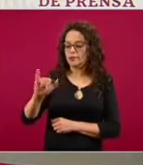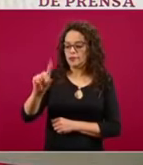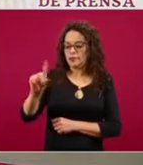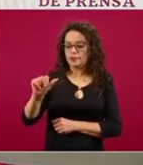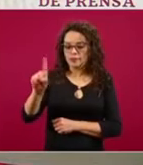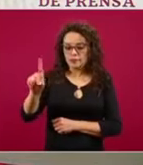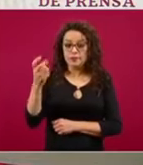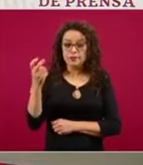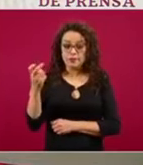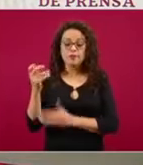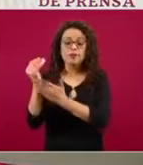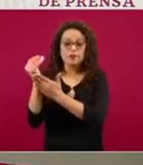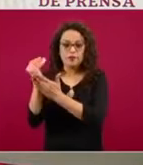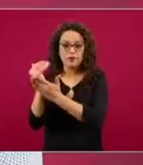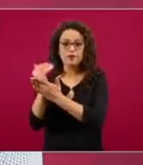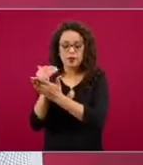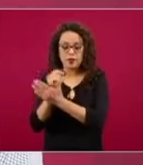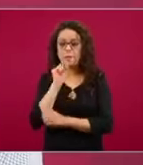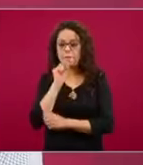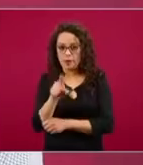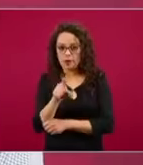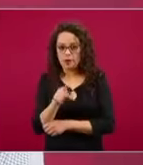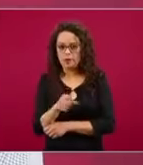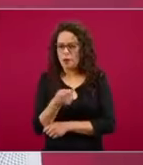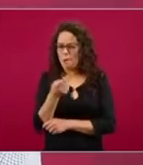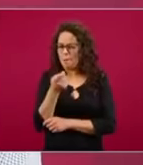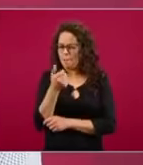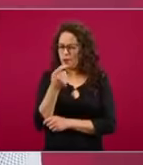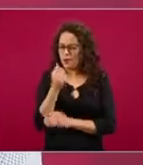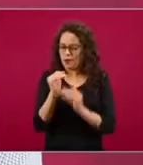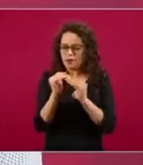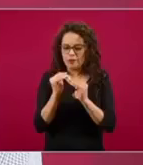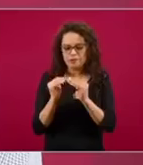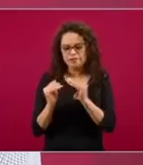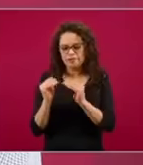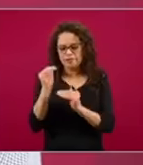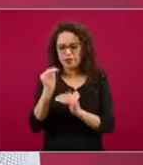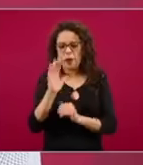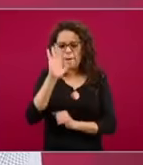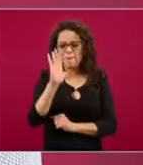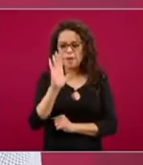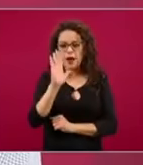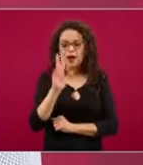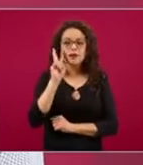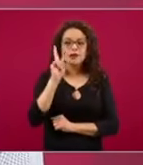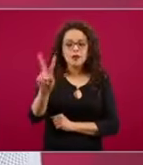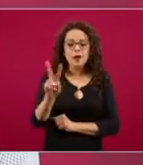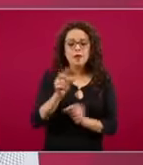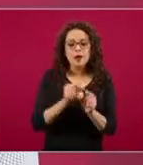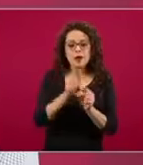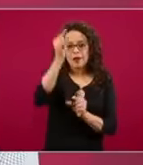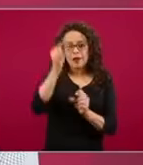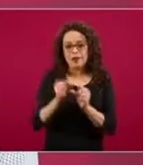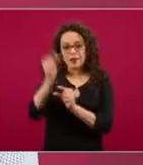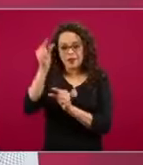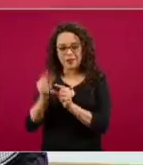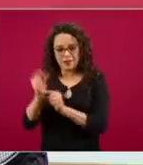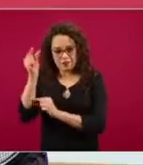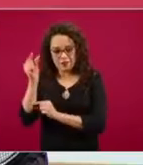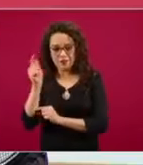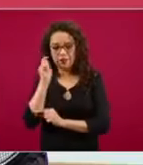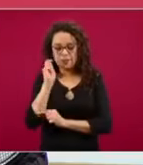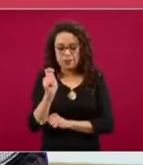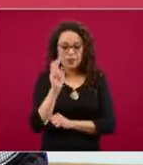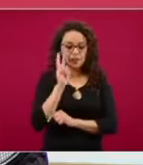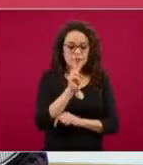venido disminuyendo. Tuvo un ligero incremento similar al que veíamos en la gráfica, precisamente donde monitoreamos